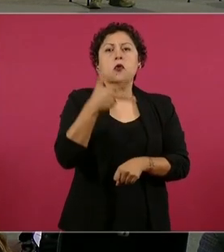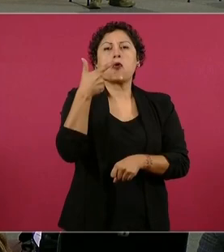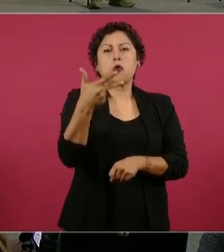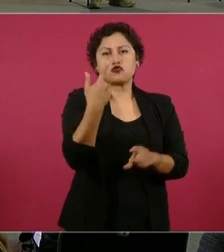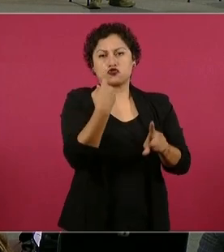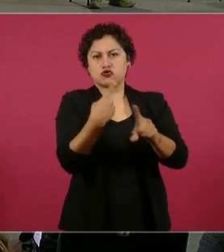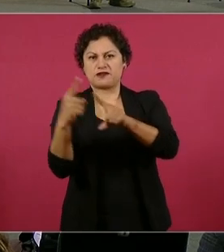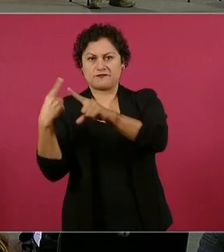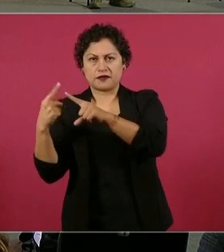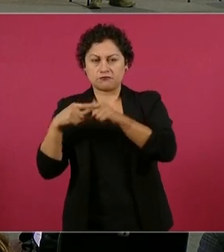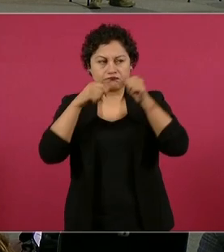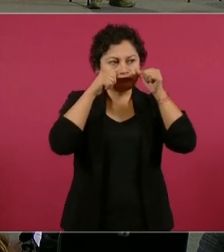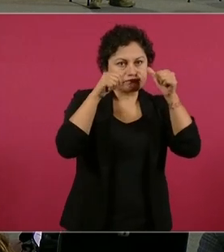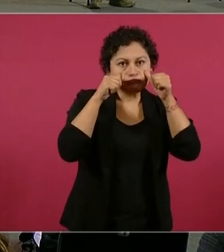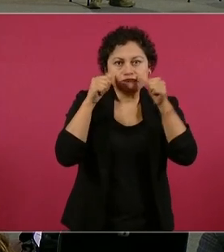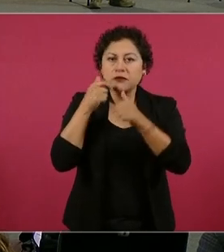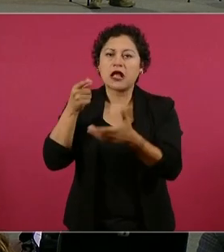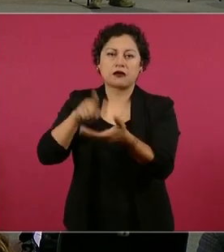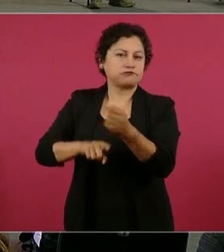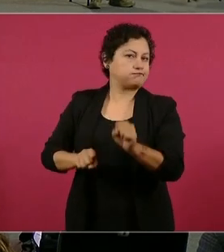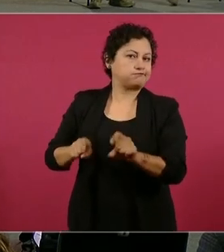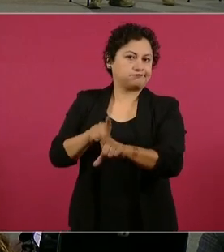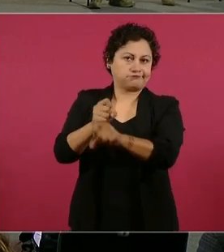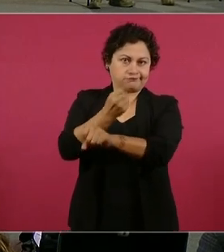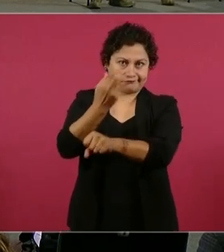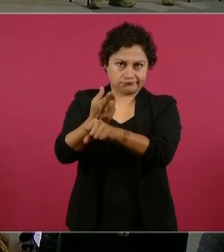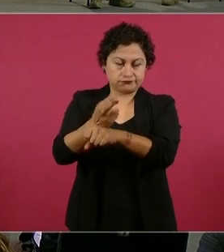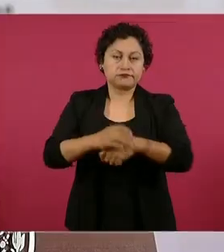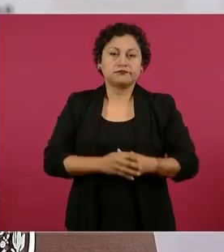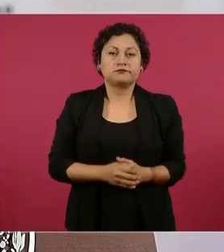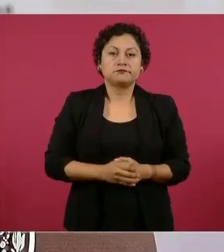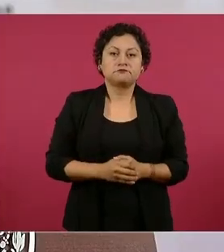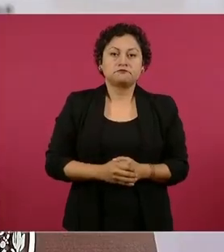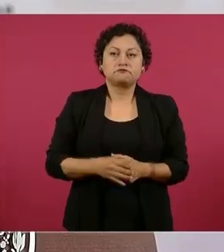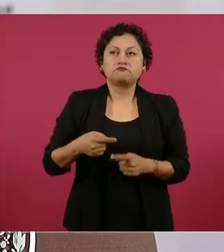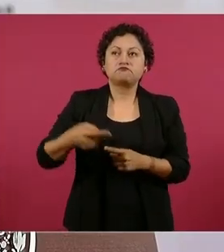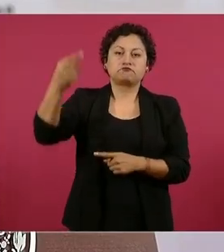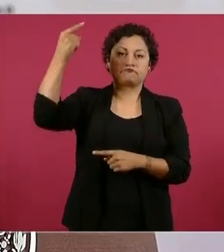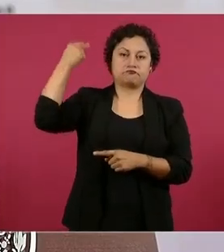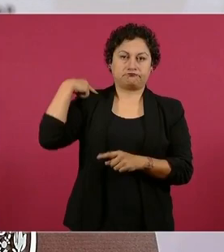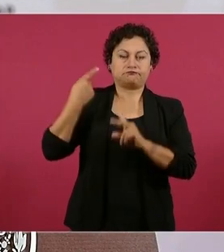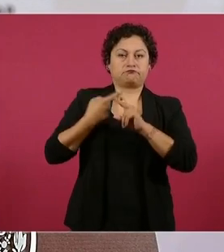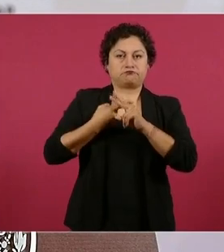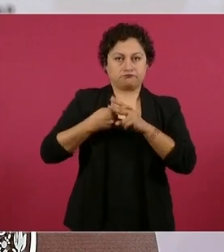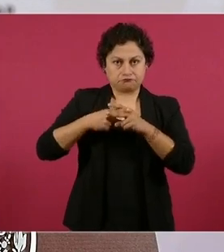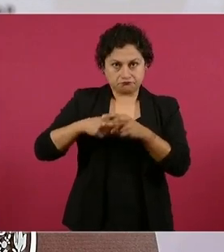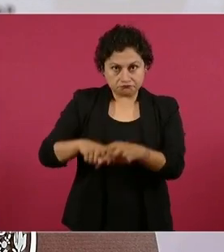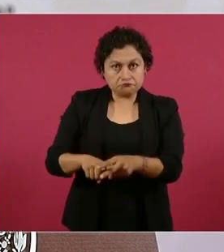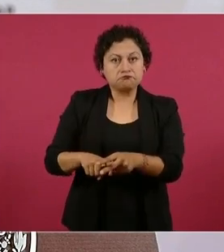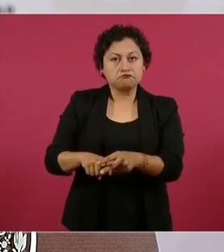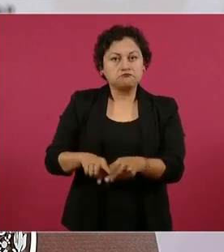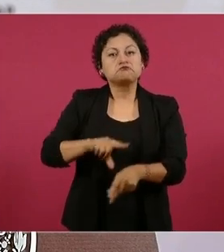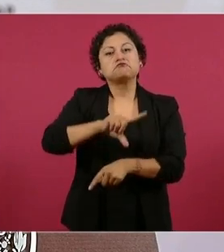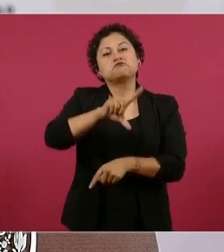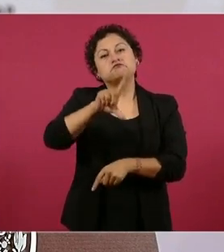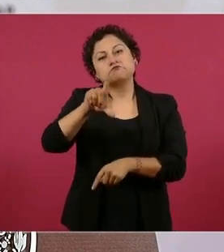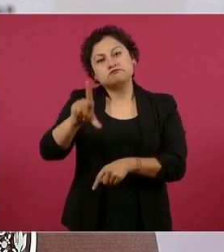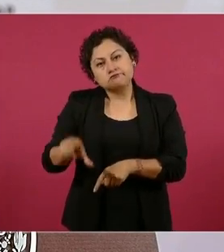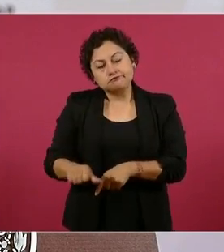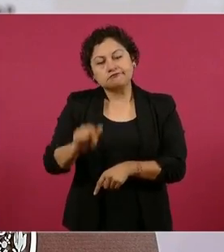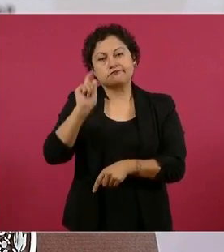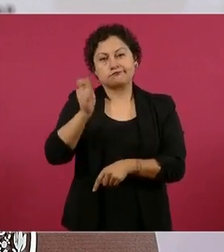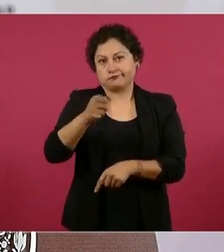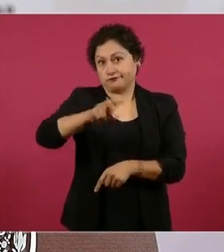generales de Marina. Posteriormente, que no eran una construcción de alguna manera algo precaria, con